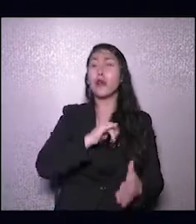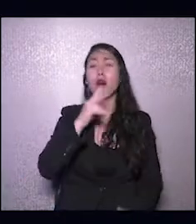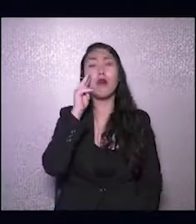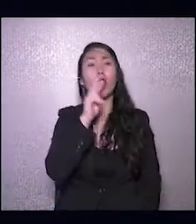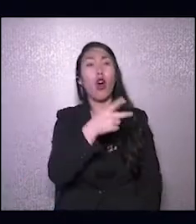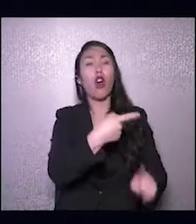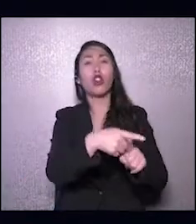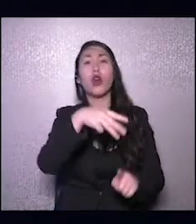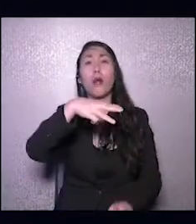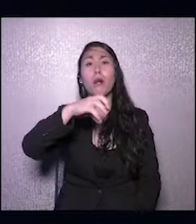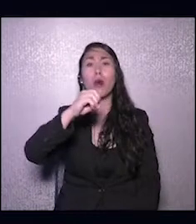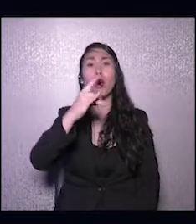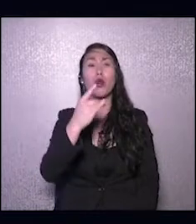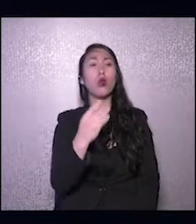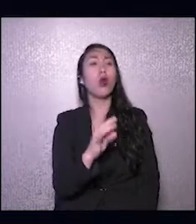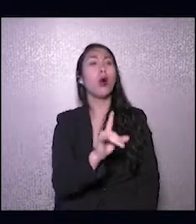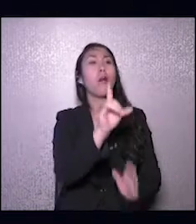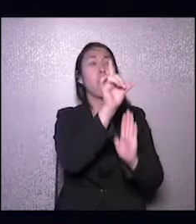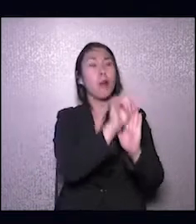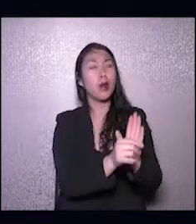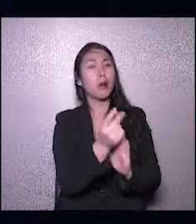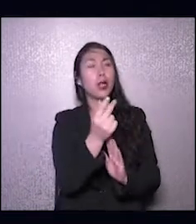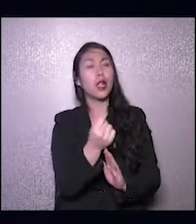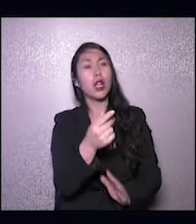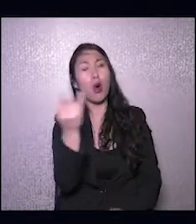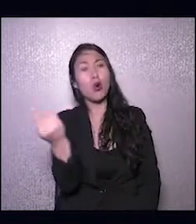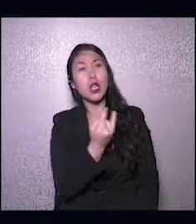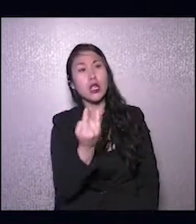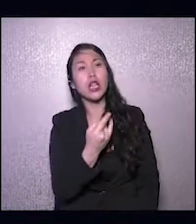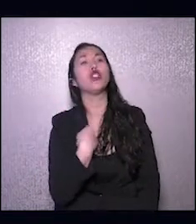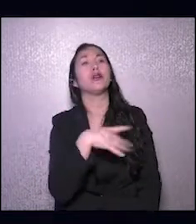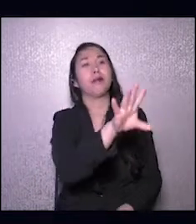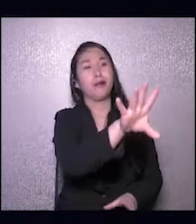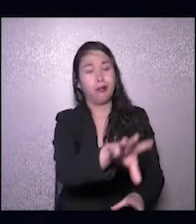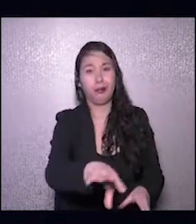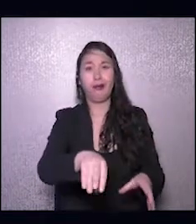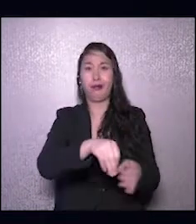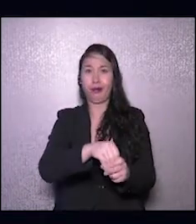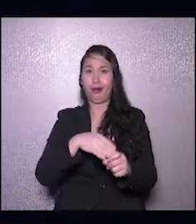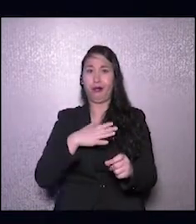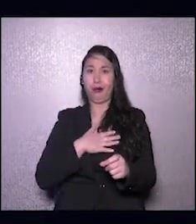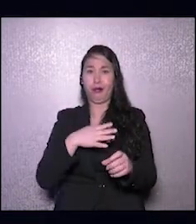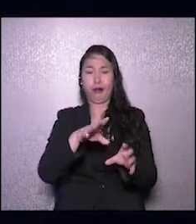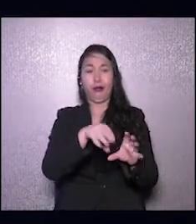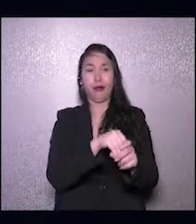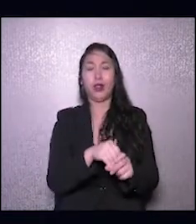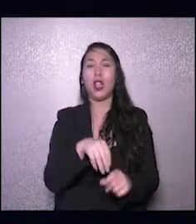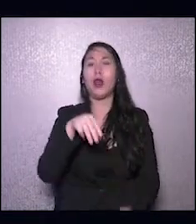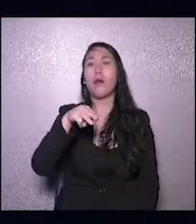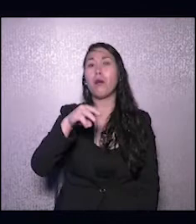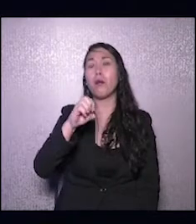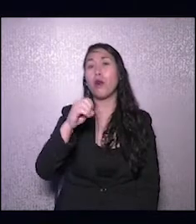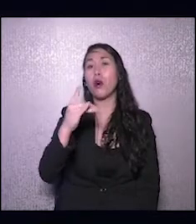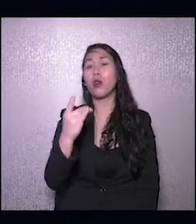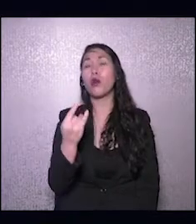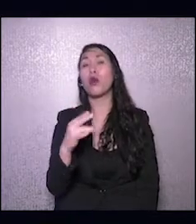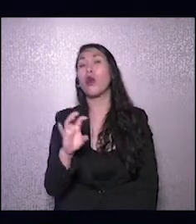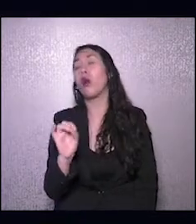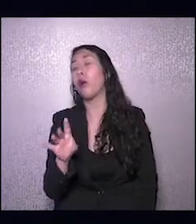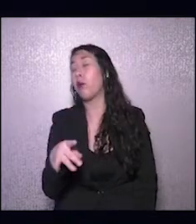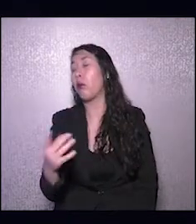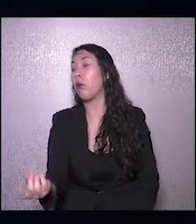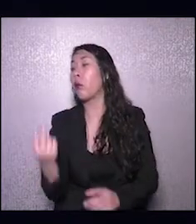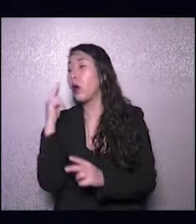hace que reduzcan los costos de la atención de urgencia. Implemento mi módulo en el servicio de urgencia. Hay un módulo que facilita el reclutamiento de pacientes en